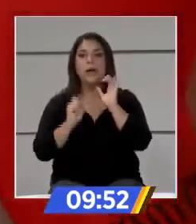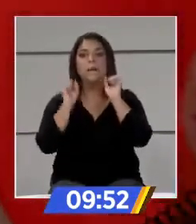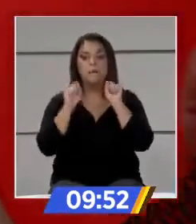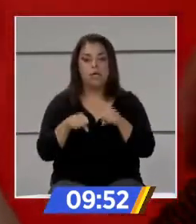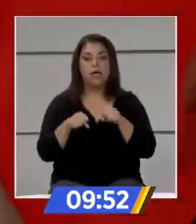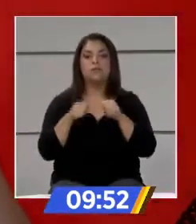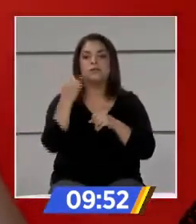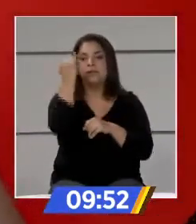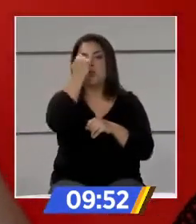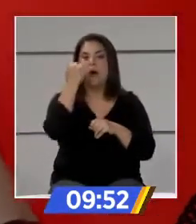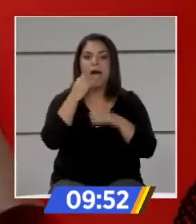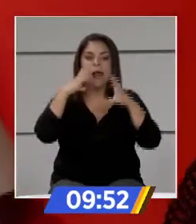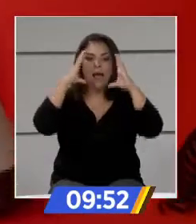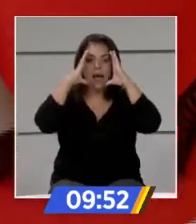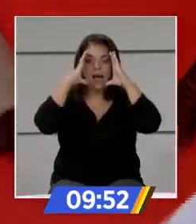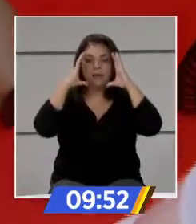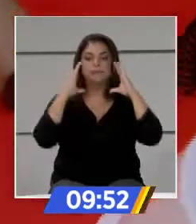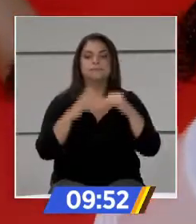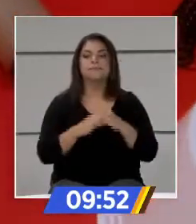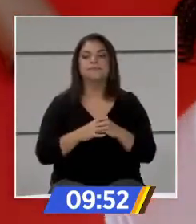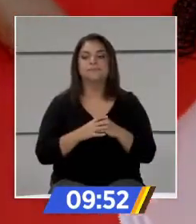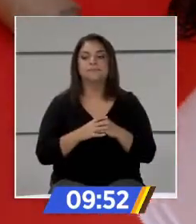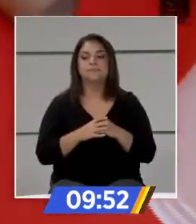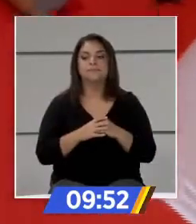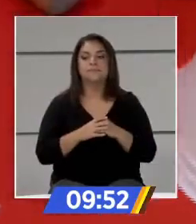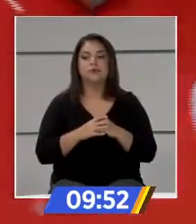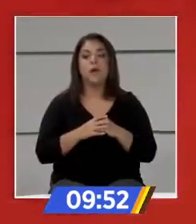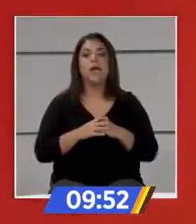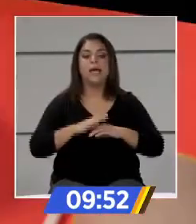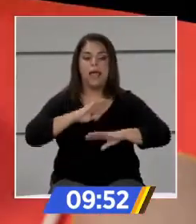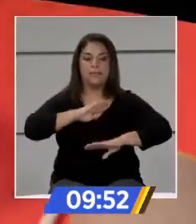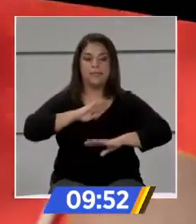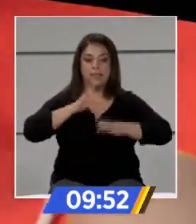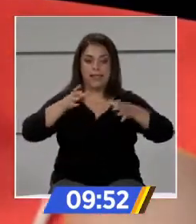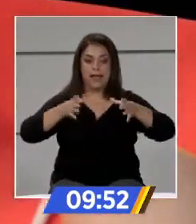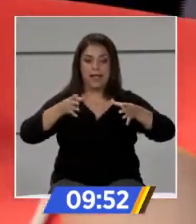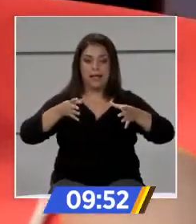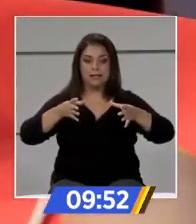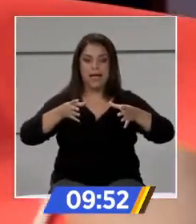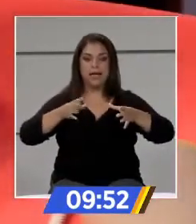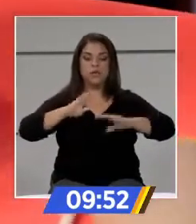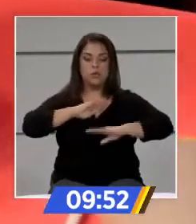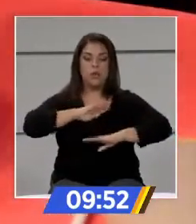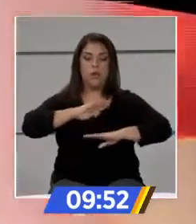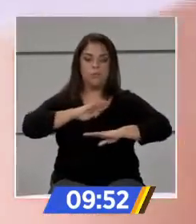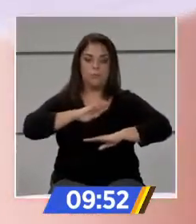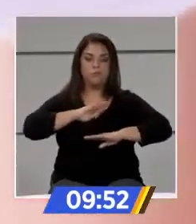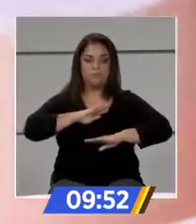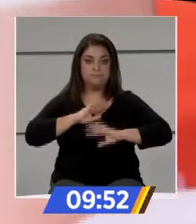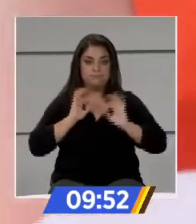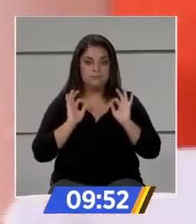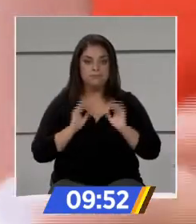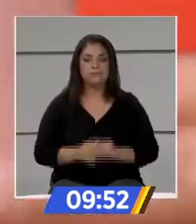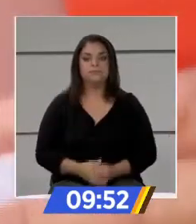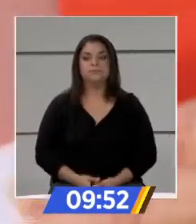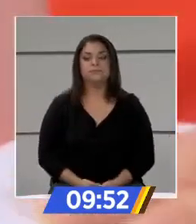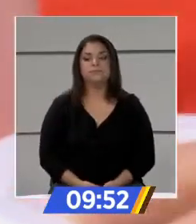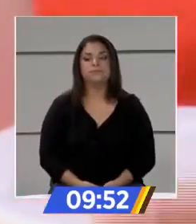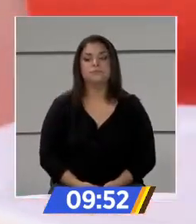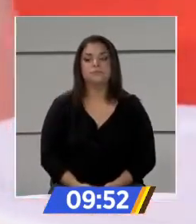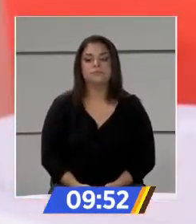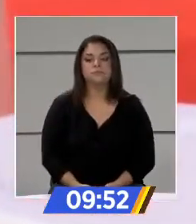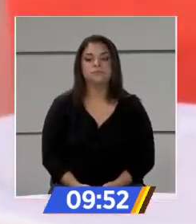taza va a ser el cuerpo. Exactamente. Ok, perfecto. Entonces yo voy a hacer una cosa.